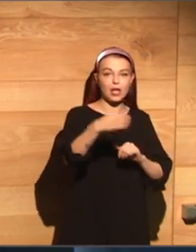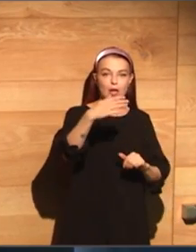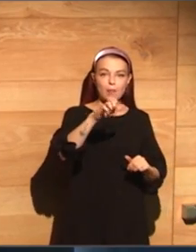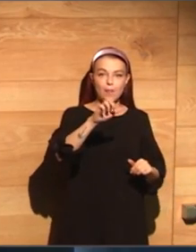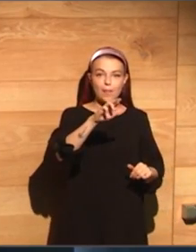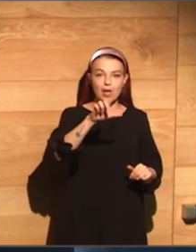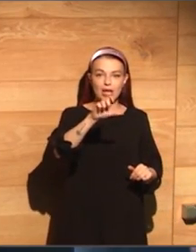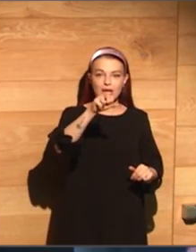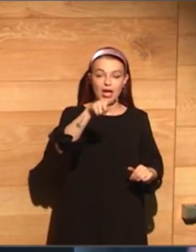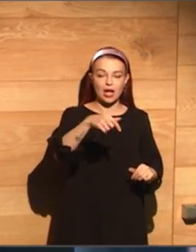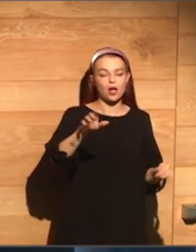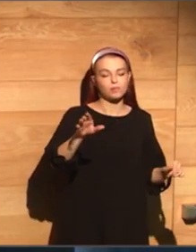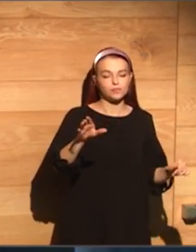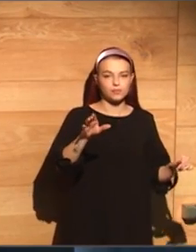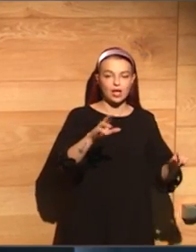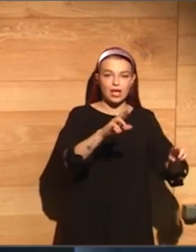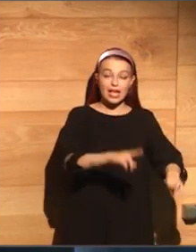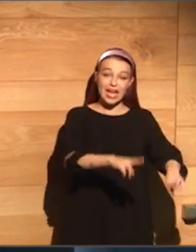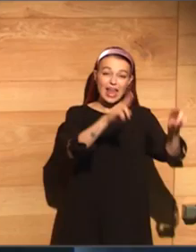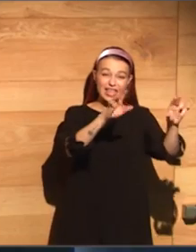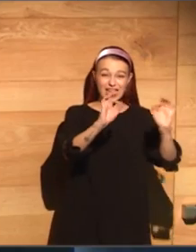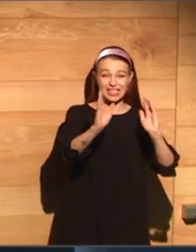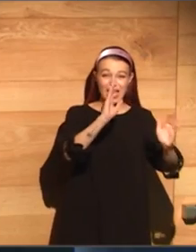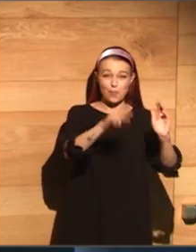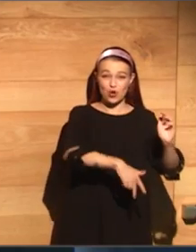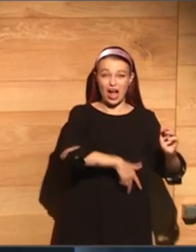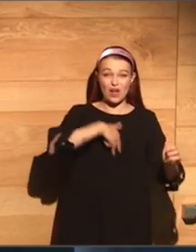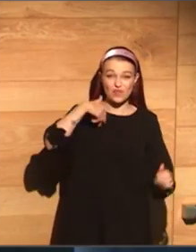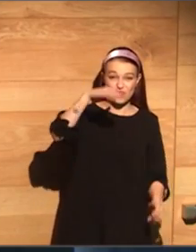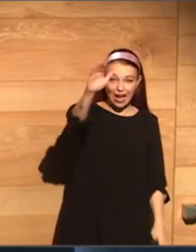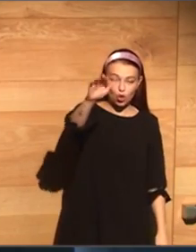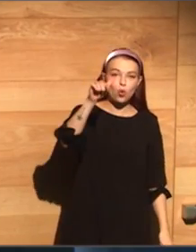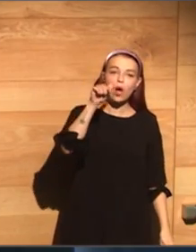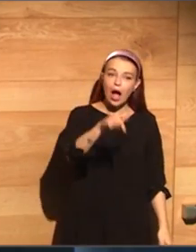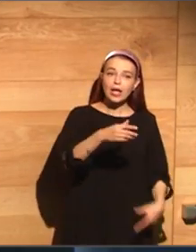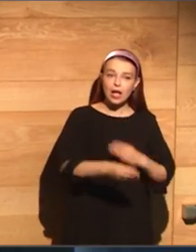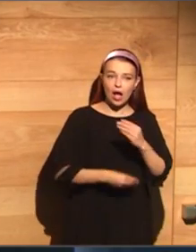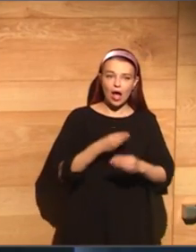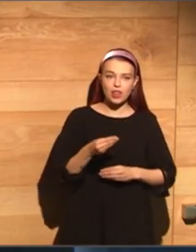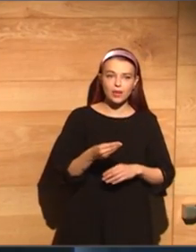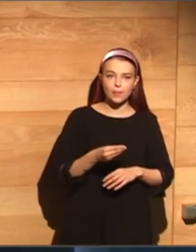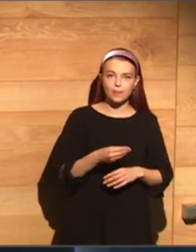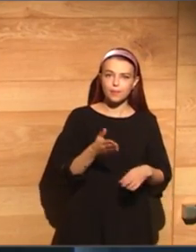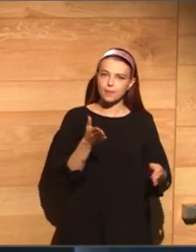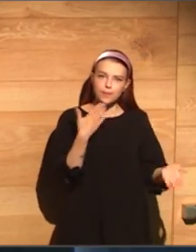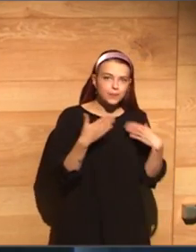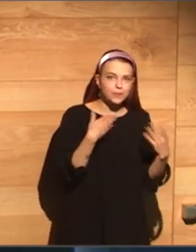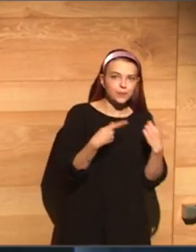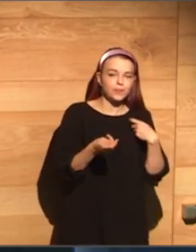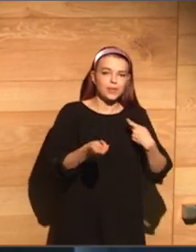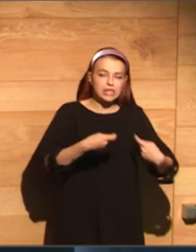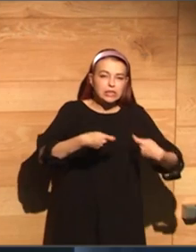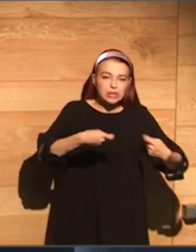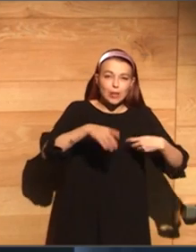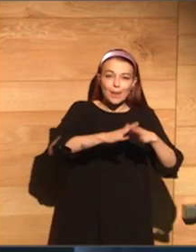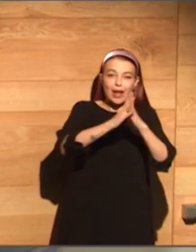cacerías franquistas, durante la época de Franco. Era donde se hacían los grandes negocios, bueno, los grandes acuerdos. Y después,